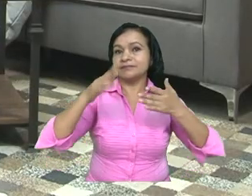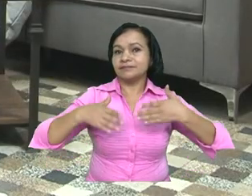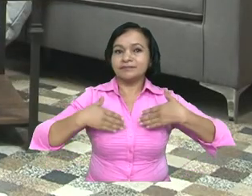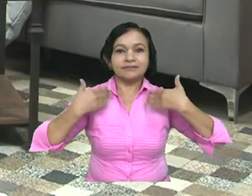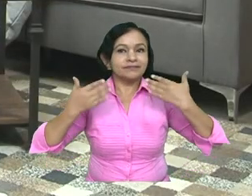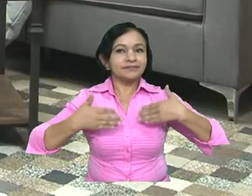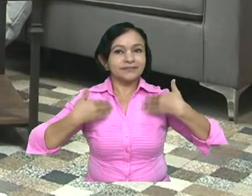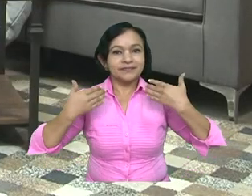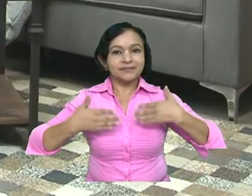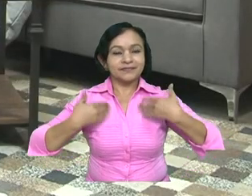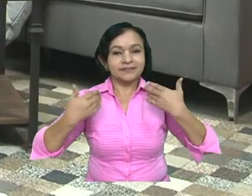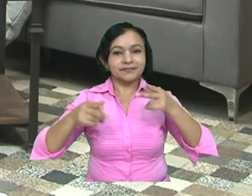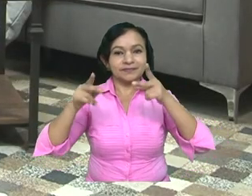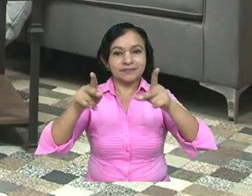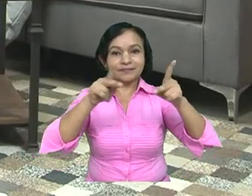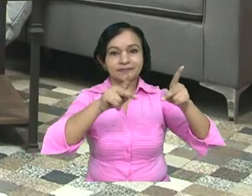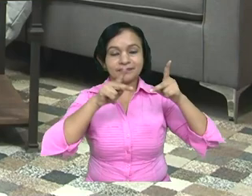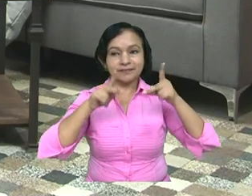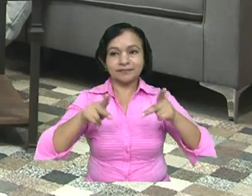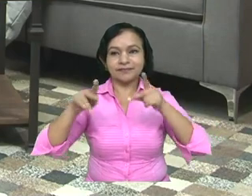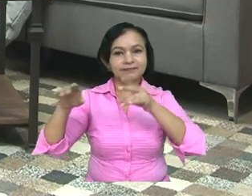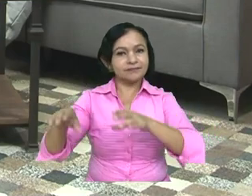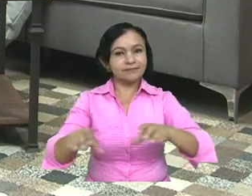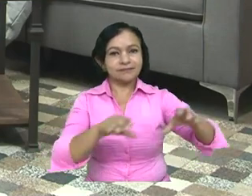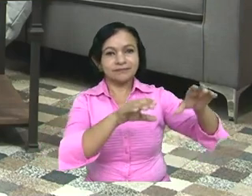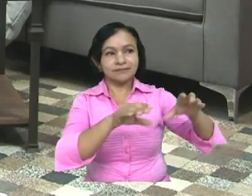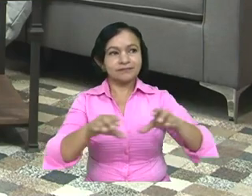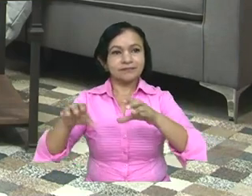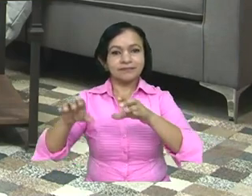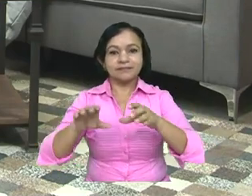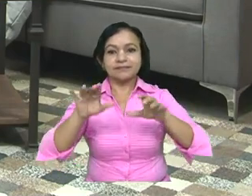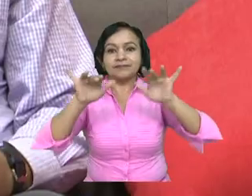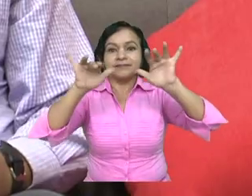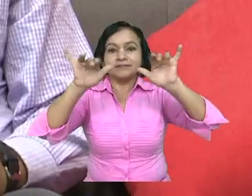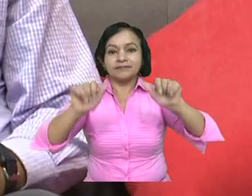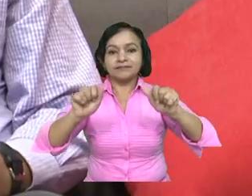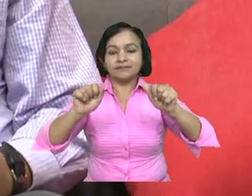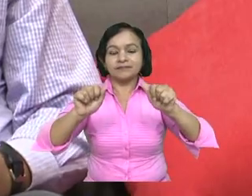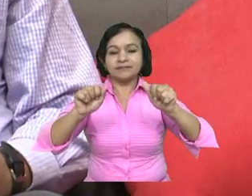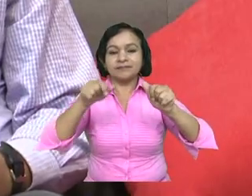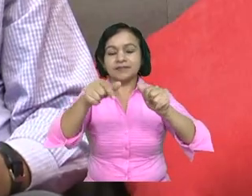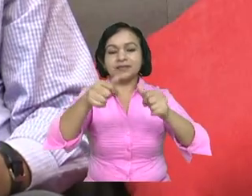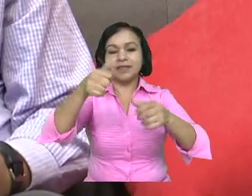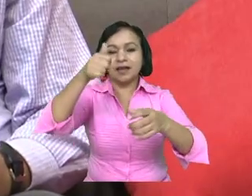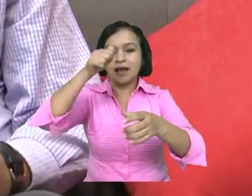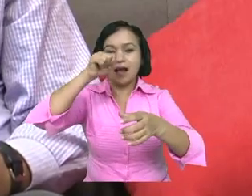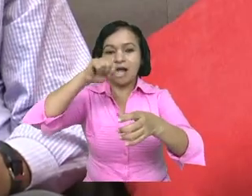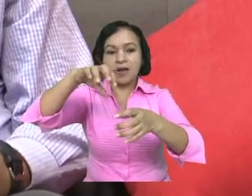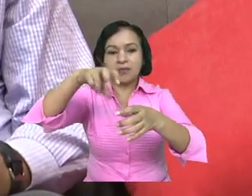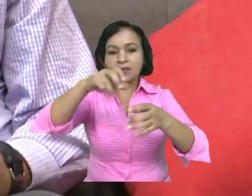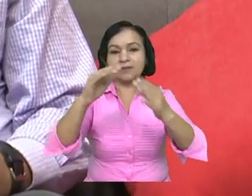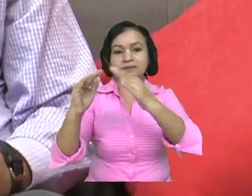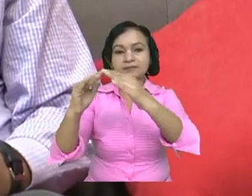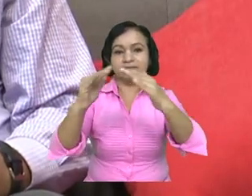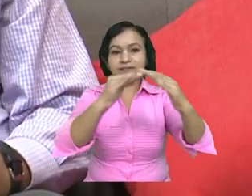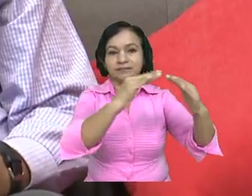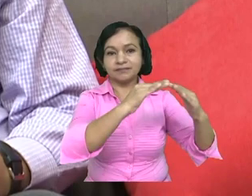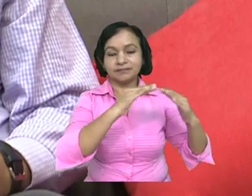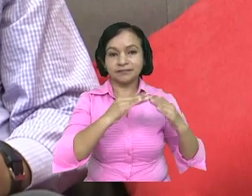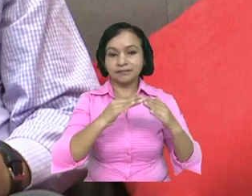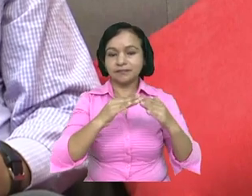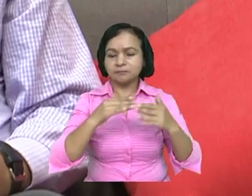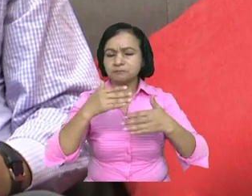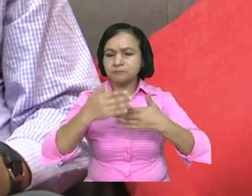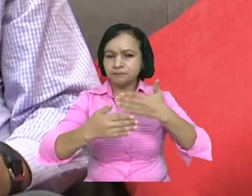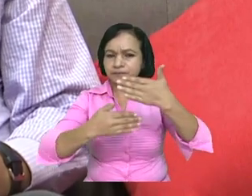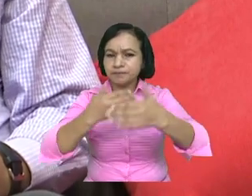comunidad. En realidad es que es una fiesta comunitaria cuando ya se entrega el proyecto a la familia, porque obviamente están dentro de todo el proceso de